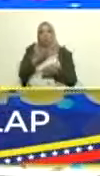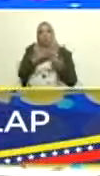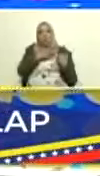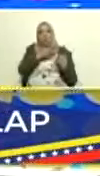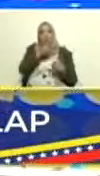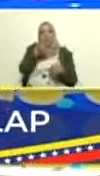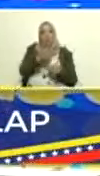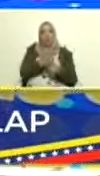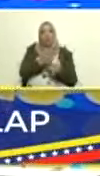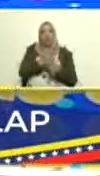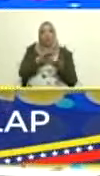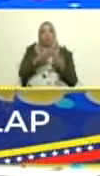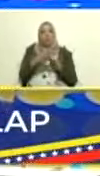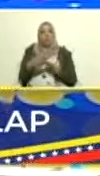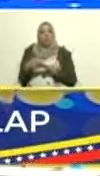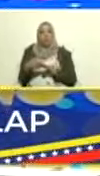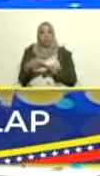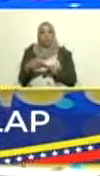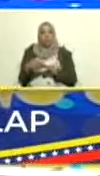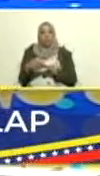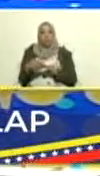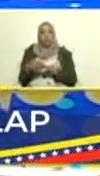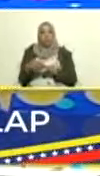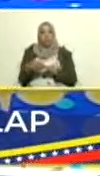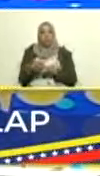los jefes de comunidad.